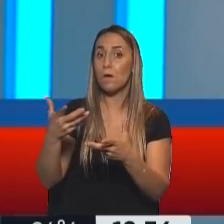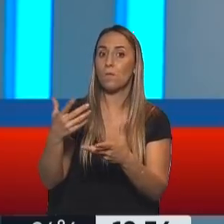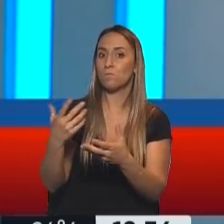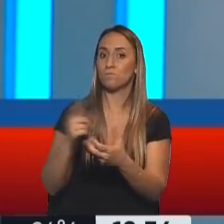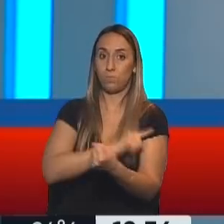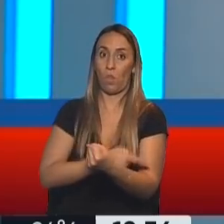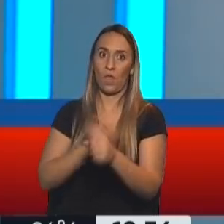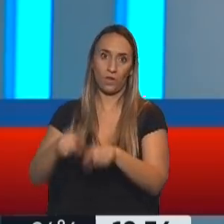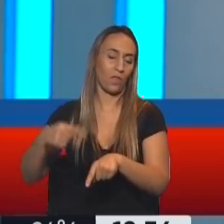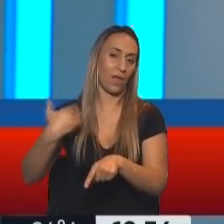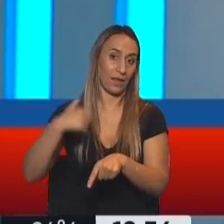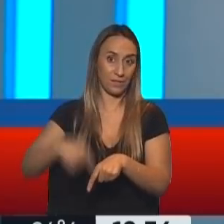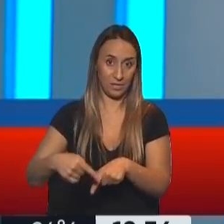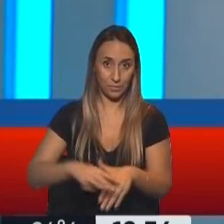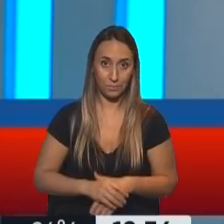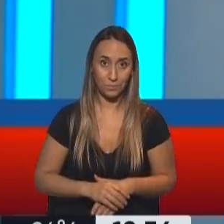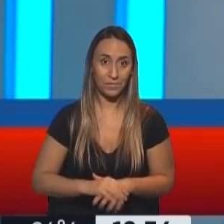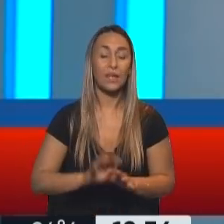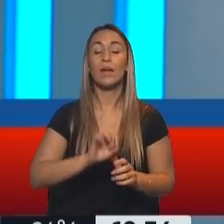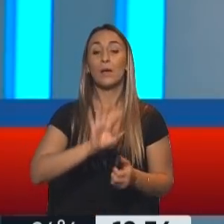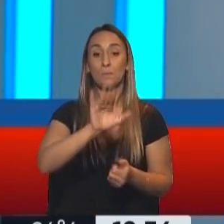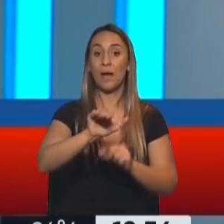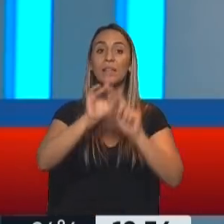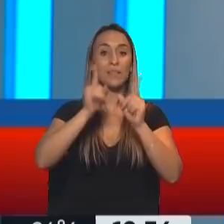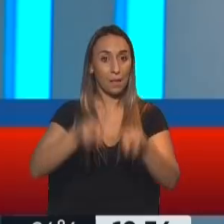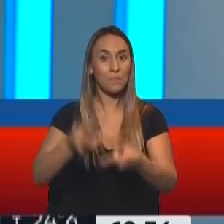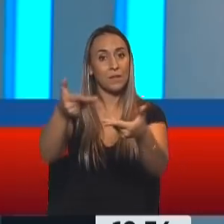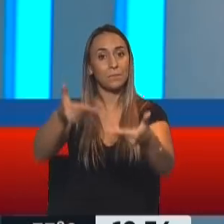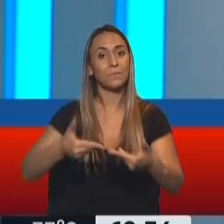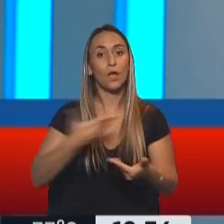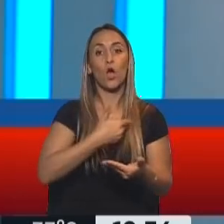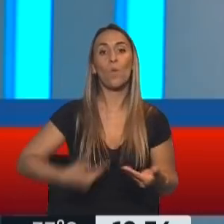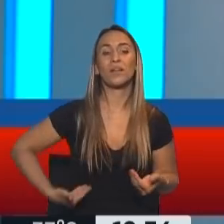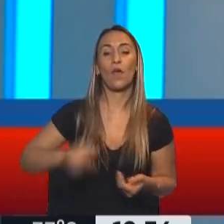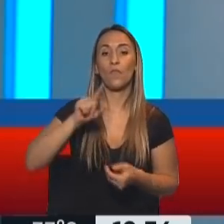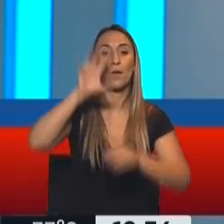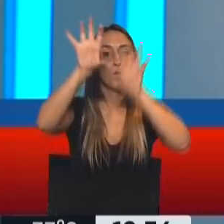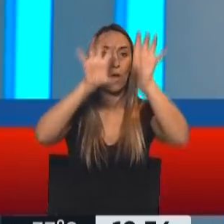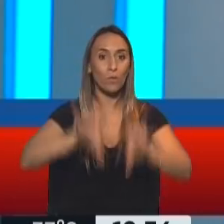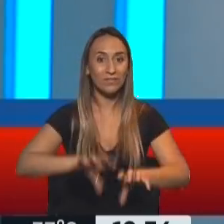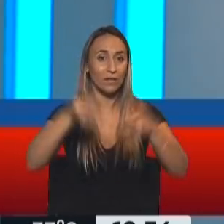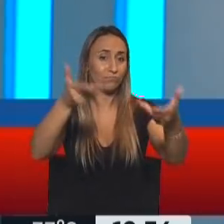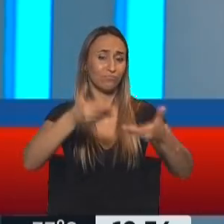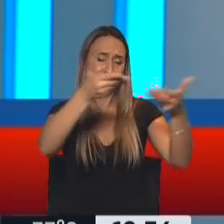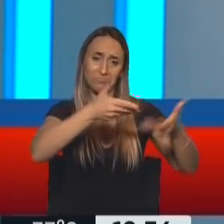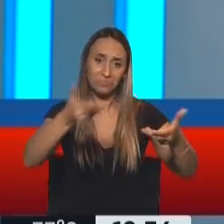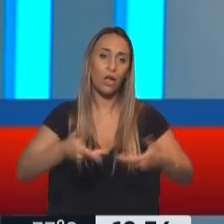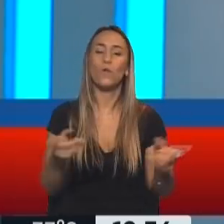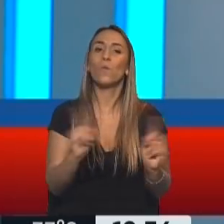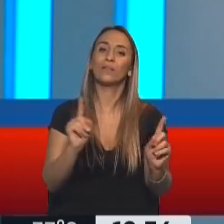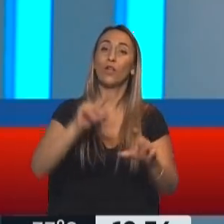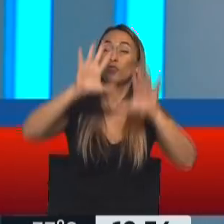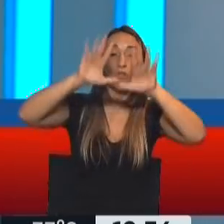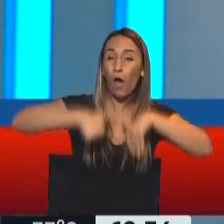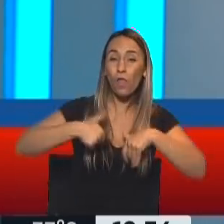República Argentina. Y también el día martes se va a invitar a los gobernadores provinciales. El gobernador, no quiere decir que van a pasar todos por el